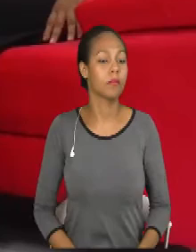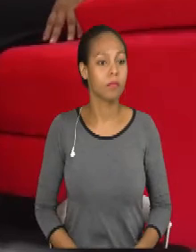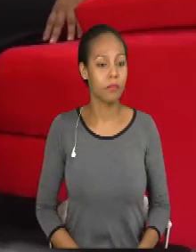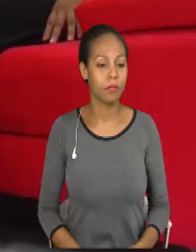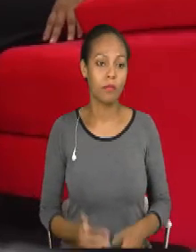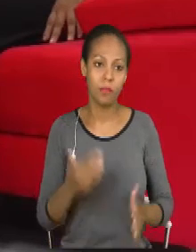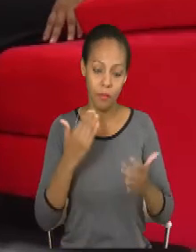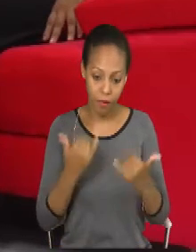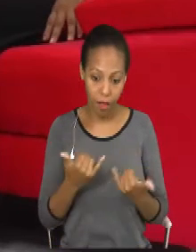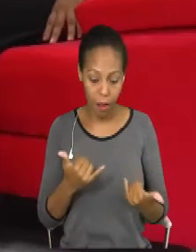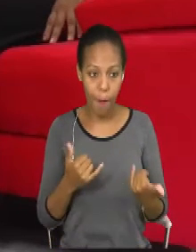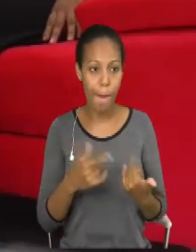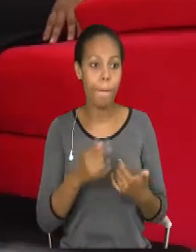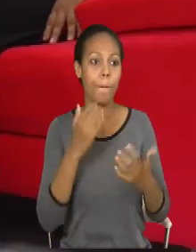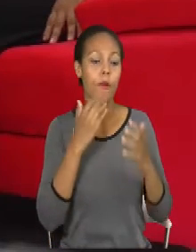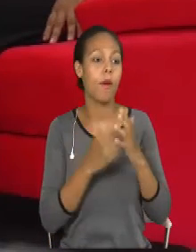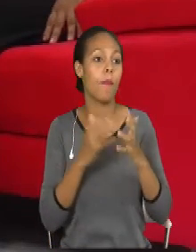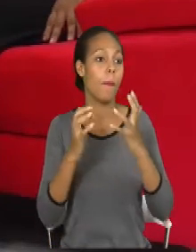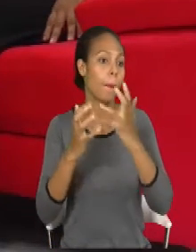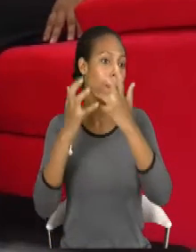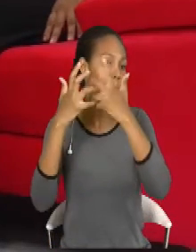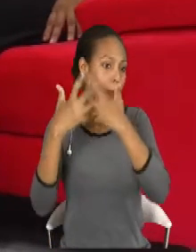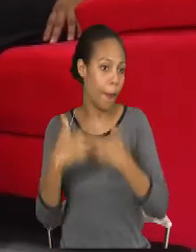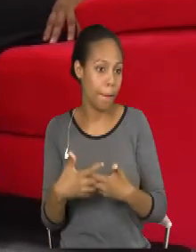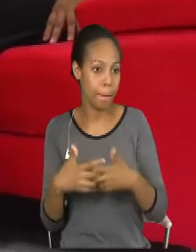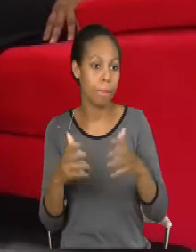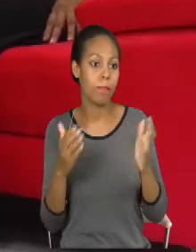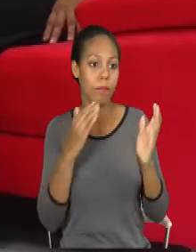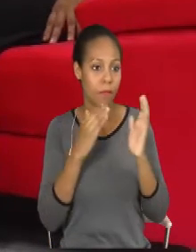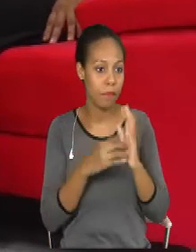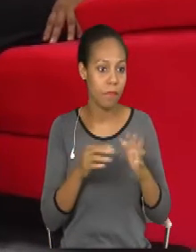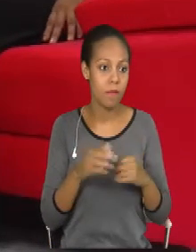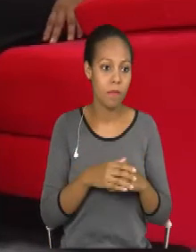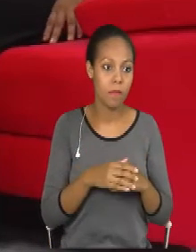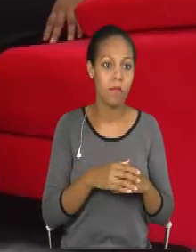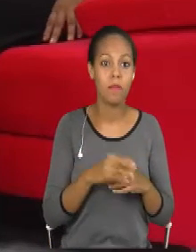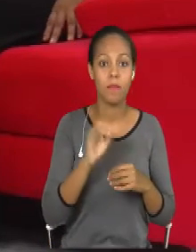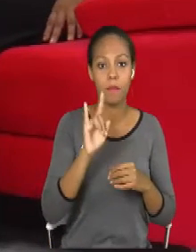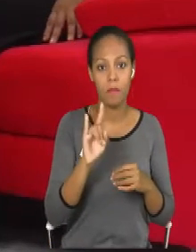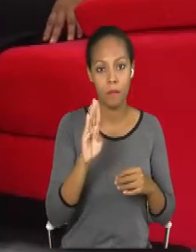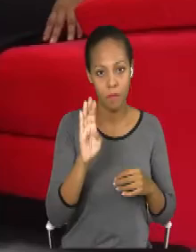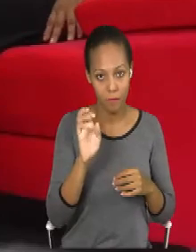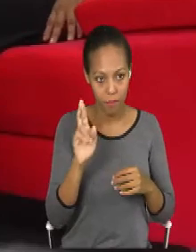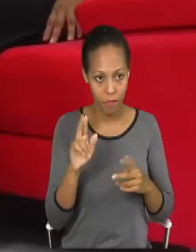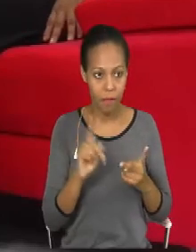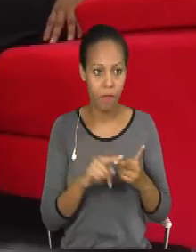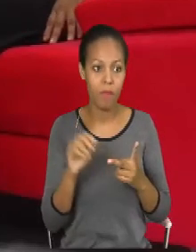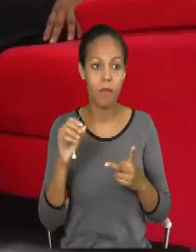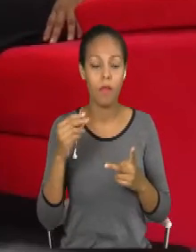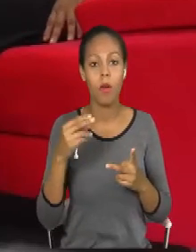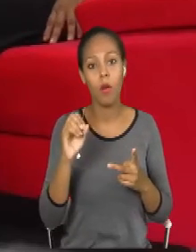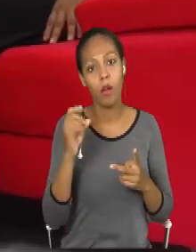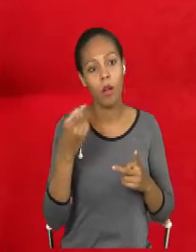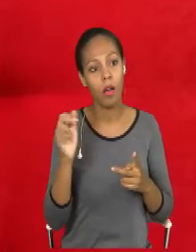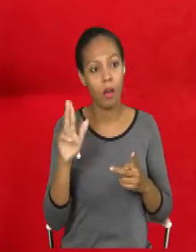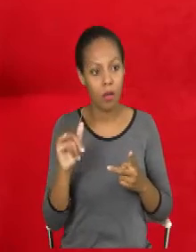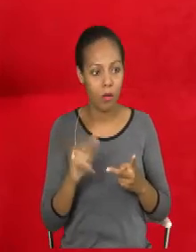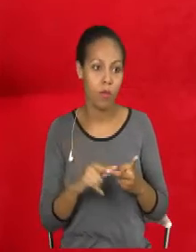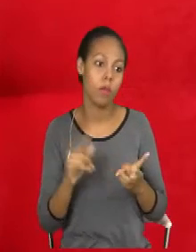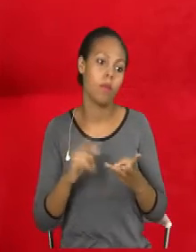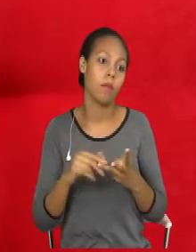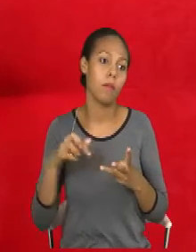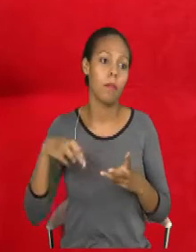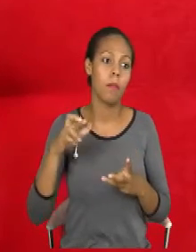día empresas, no sé si las puedo mencionar, como, claro que sí, como Uber, como Ogaru, como Platzi,